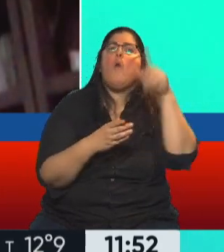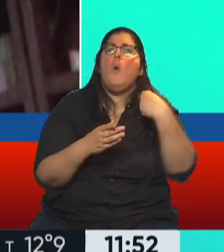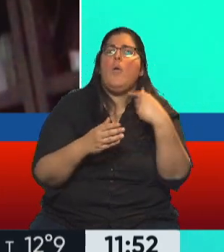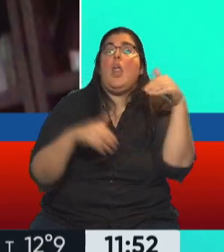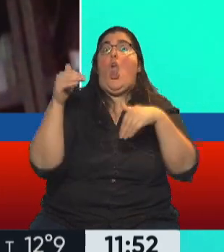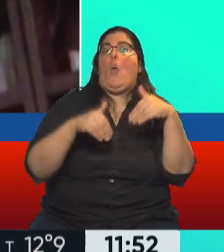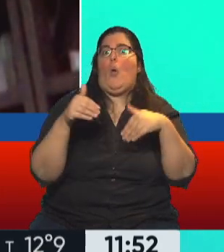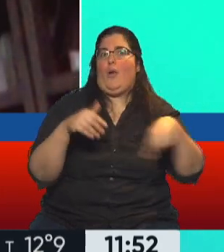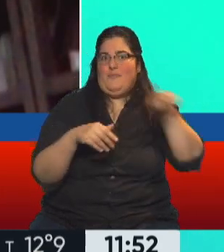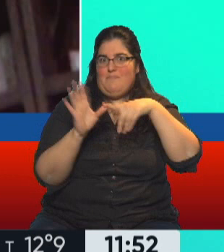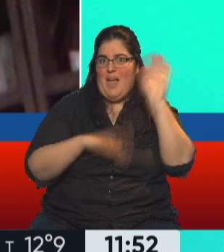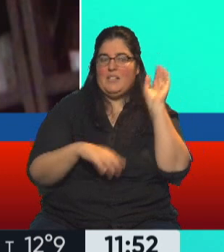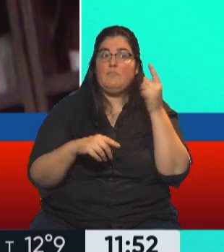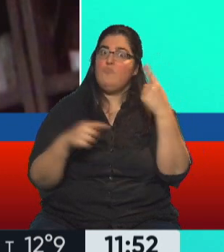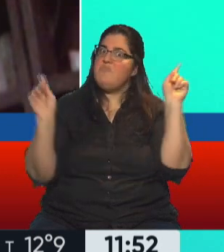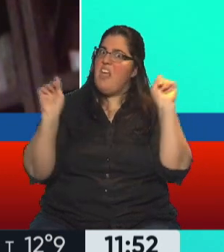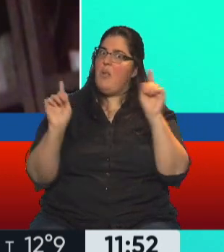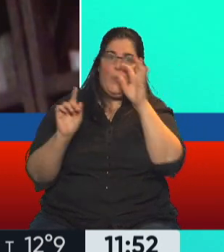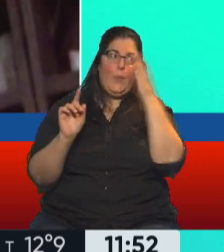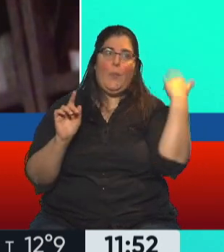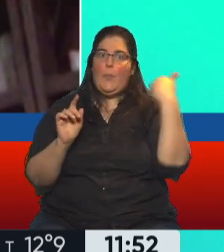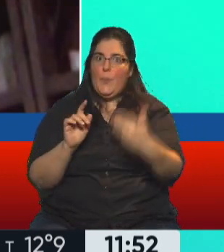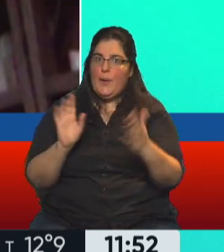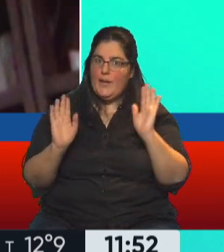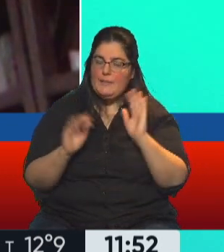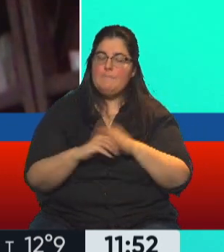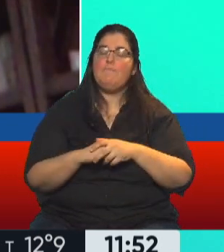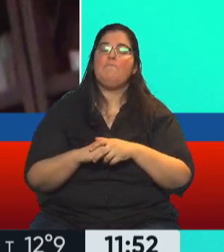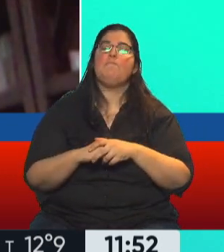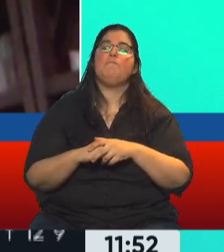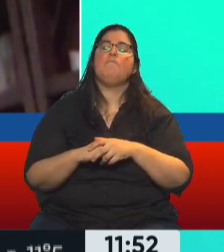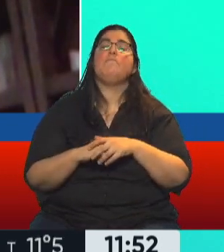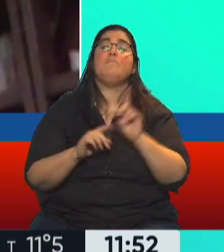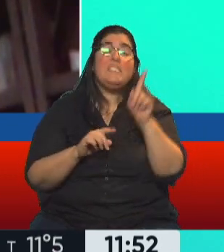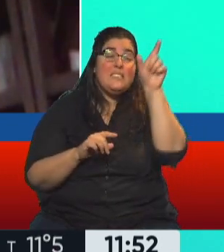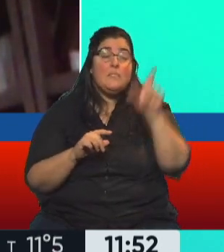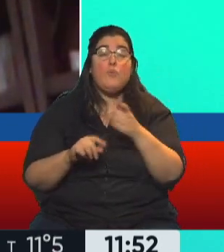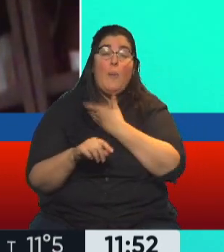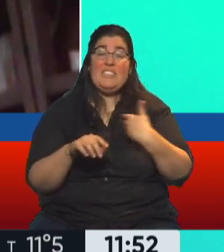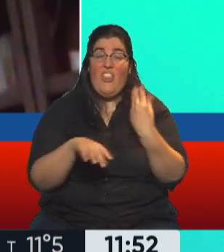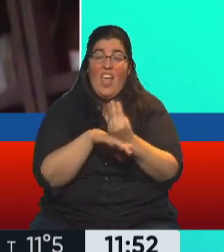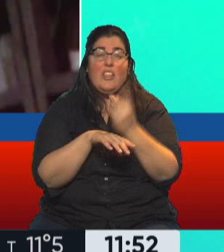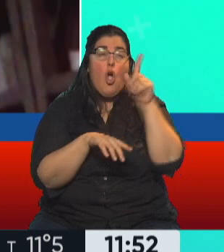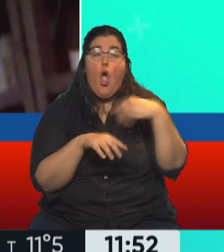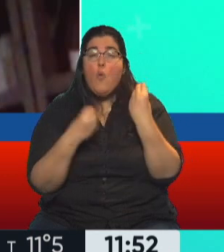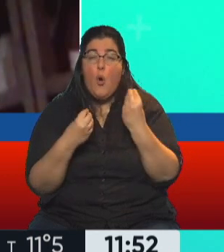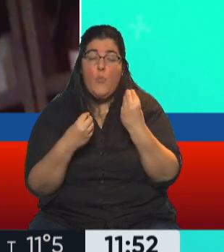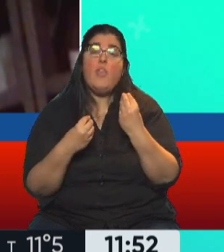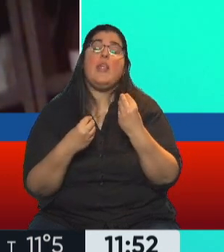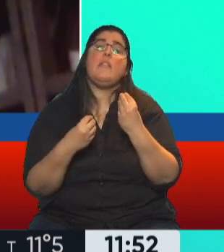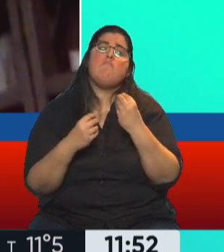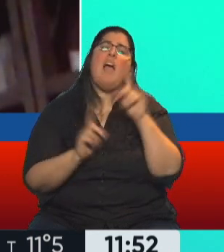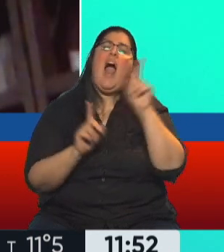novedoso, ¿no? Entonces, en términos del origen del presidente, quizá algunos pueden